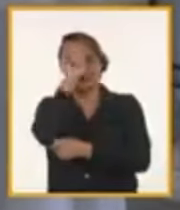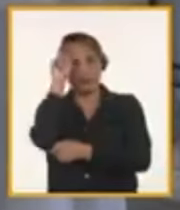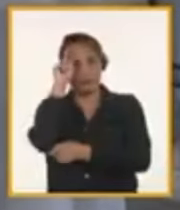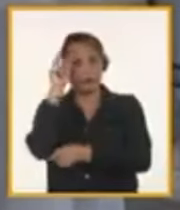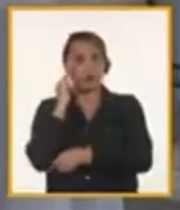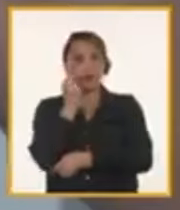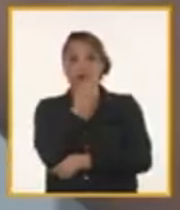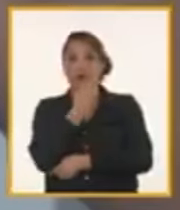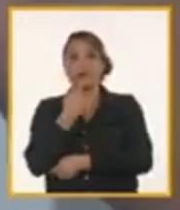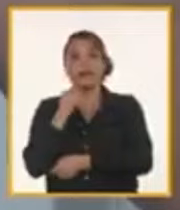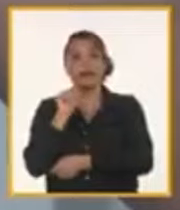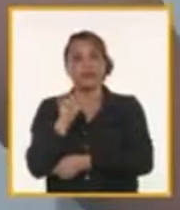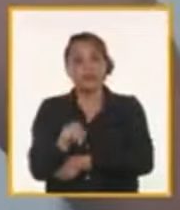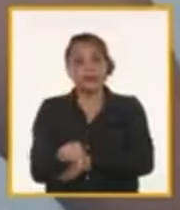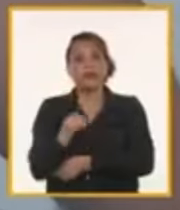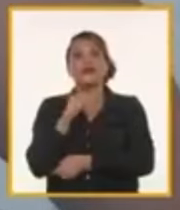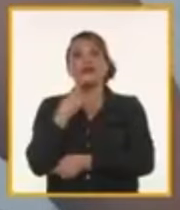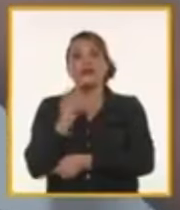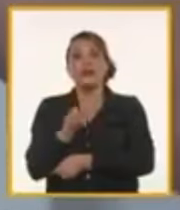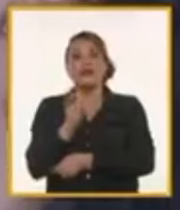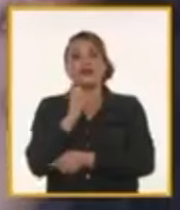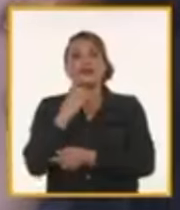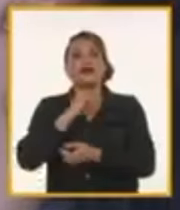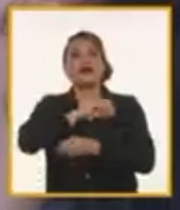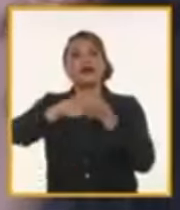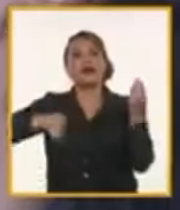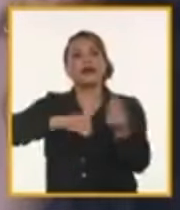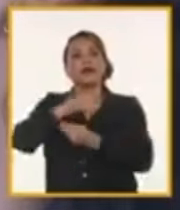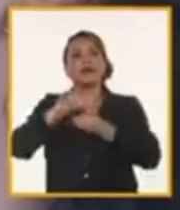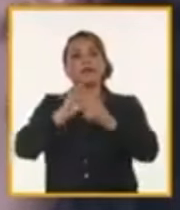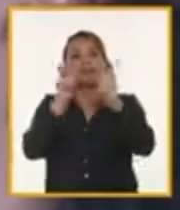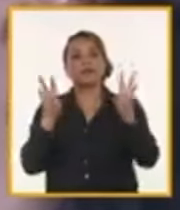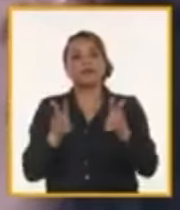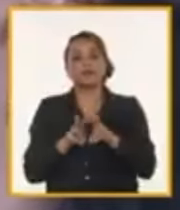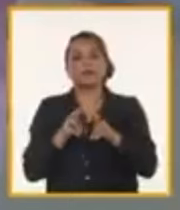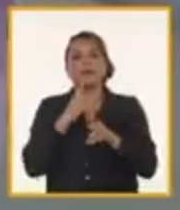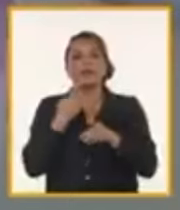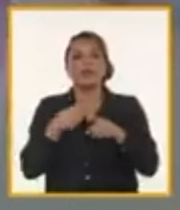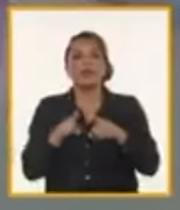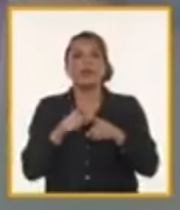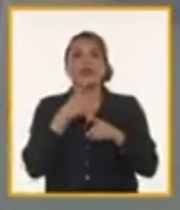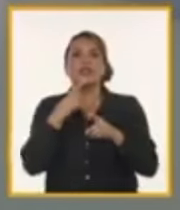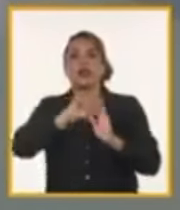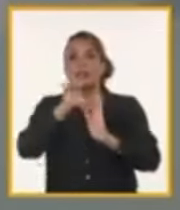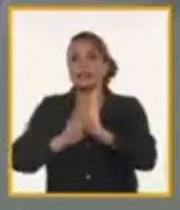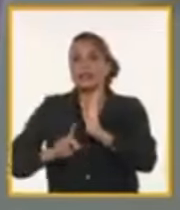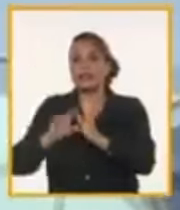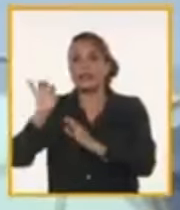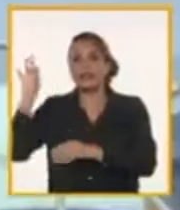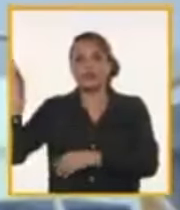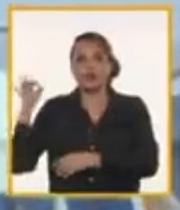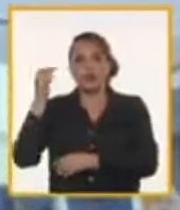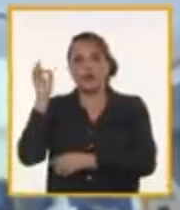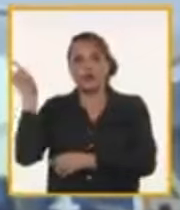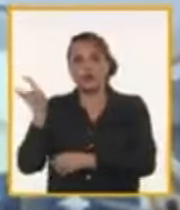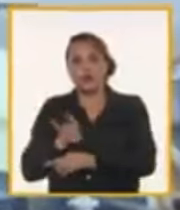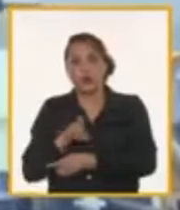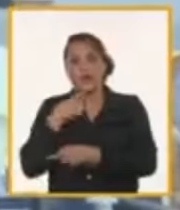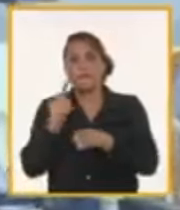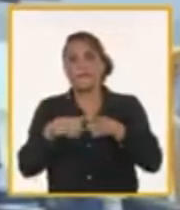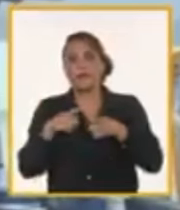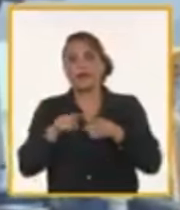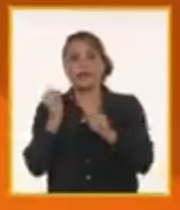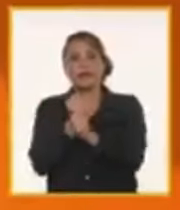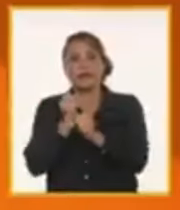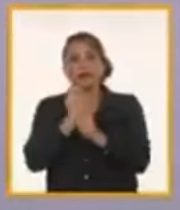Pérez se consolida en los escenarios de la transformación digital las fuentes renovables de energía el transporte y la labor en barrios